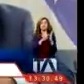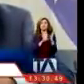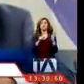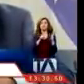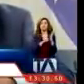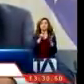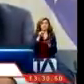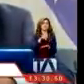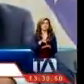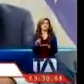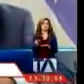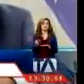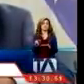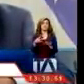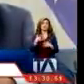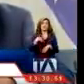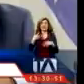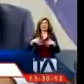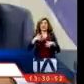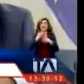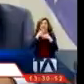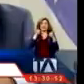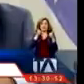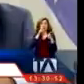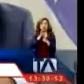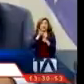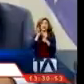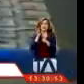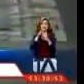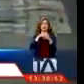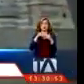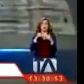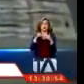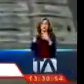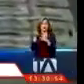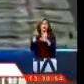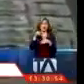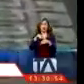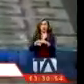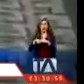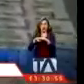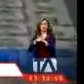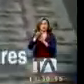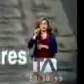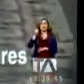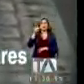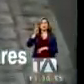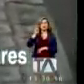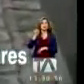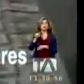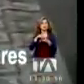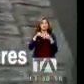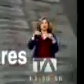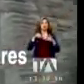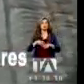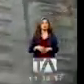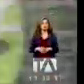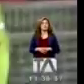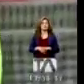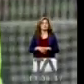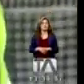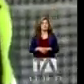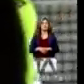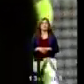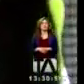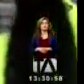declararon $77 y encontramos plata encaletada por alrededor de $116 mil. La defraudación tributaria